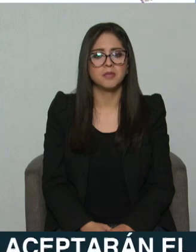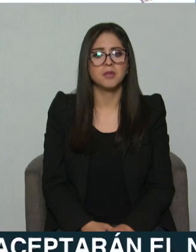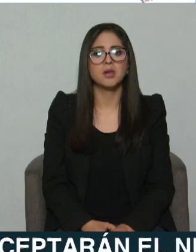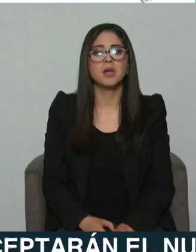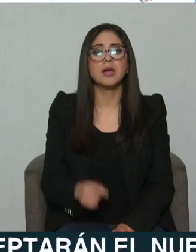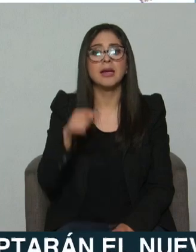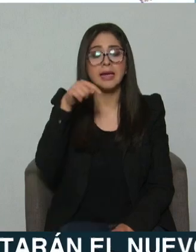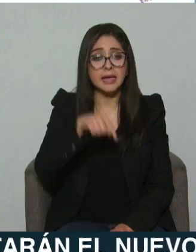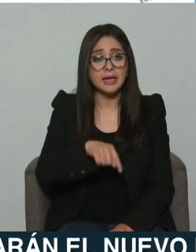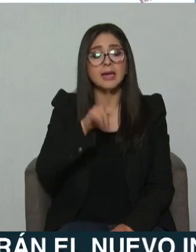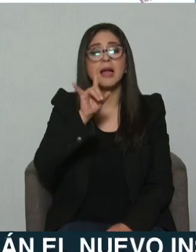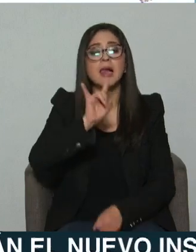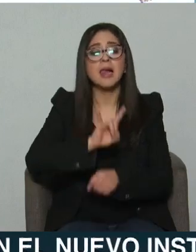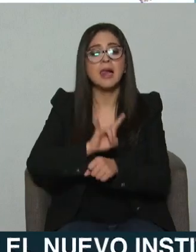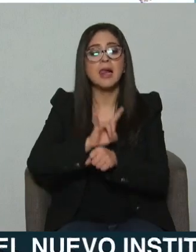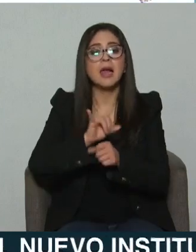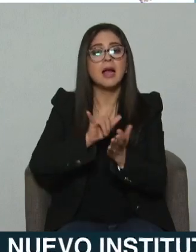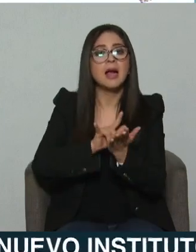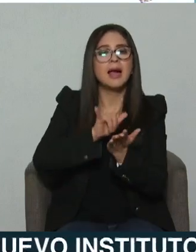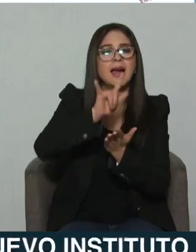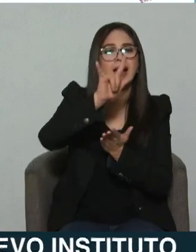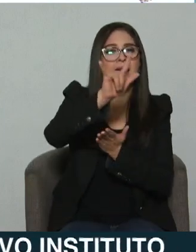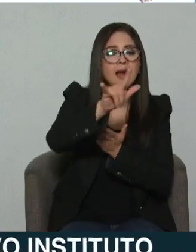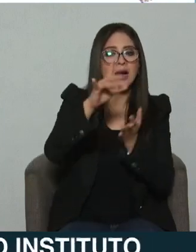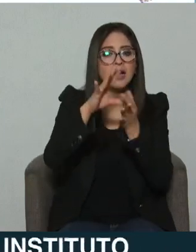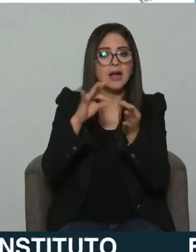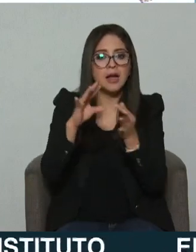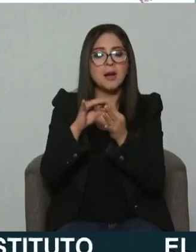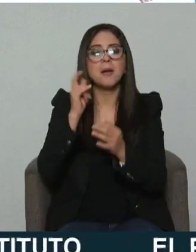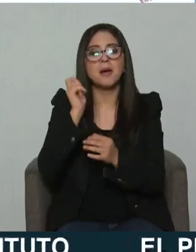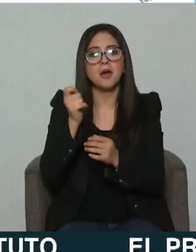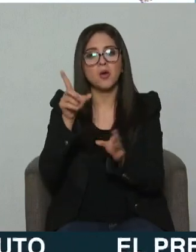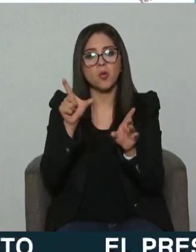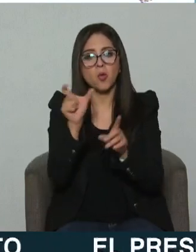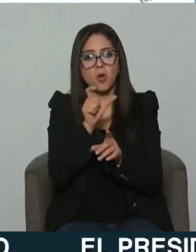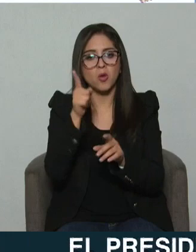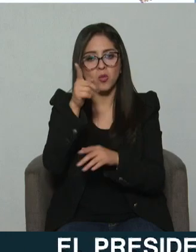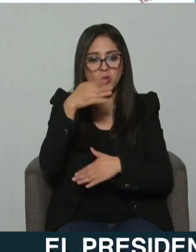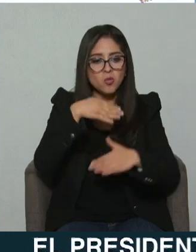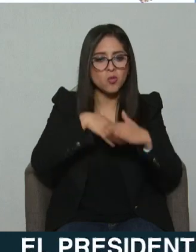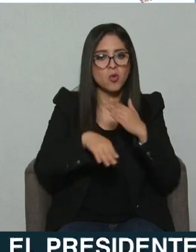piloto pasa antes de entrar a un control complejo de un avión.